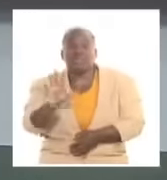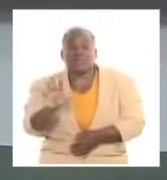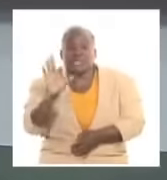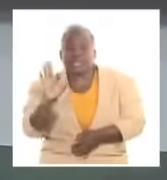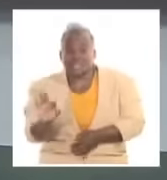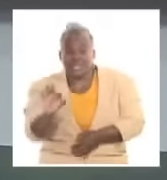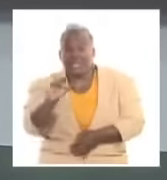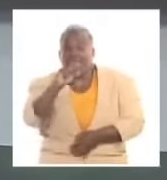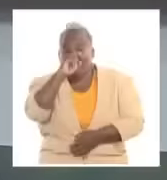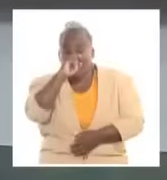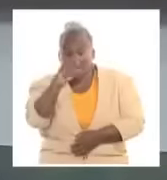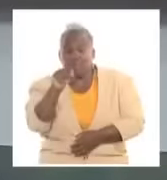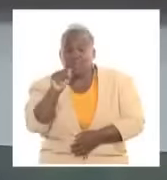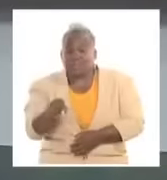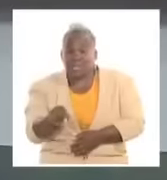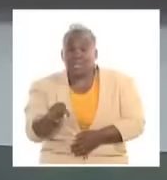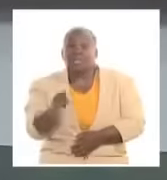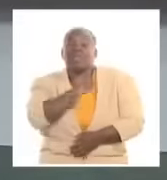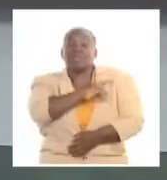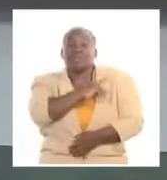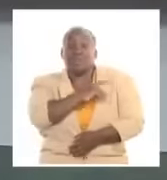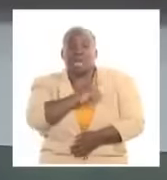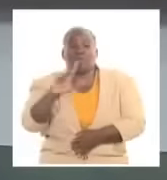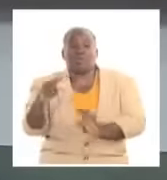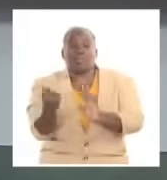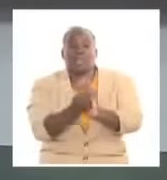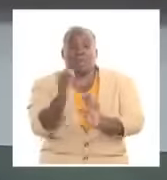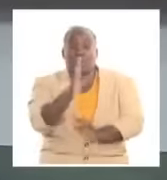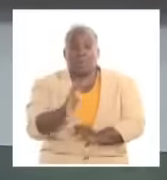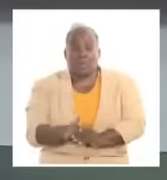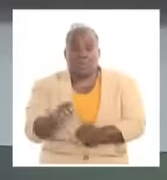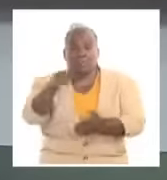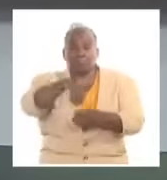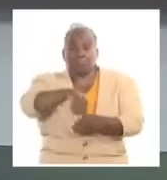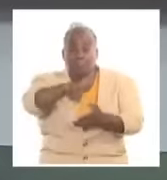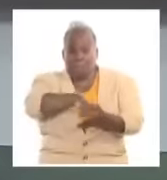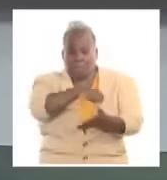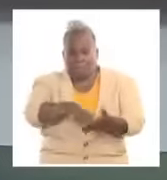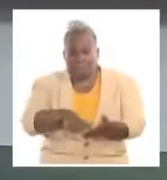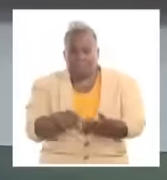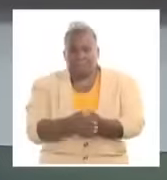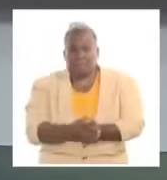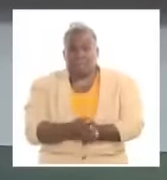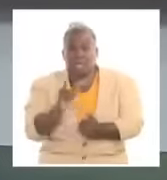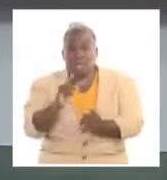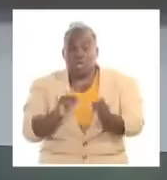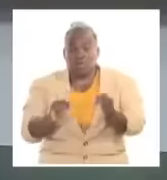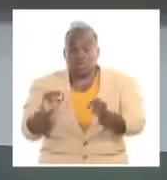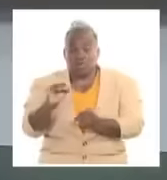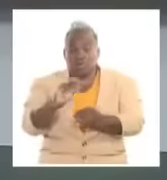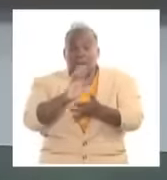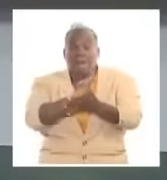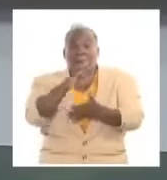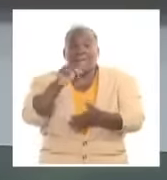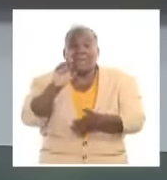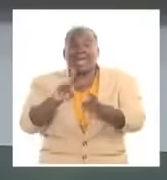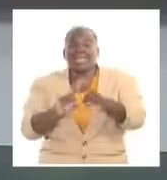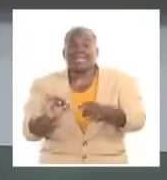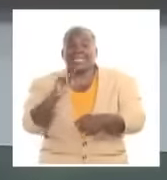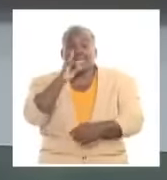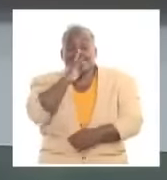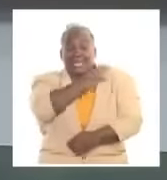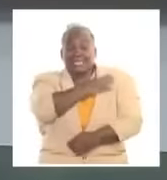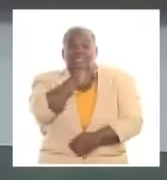biología. Es diputado además a la Asamblea Nacional del Poder Popular. El doctor en ciencias Martínez Díaz inició su vida laboral